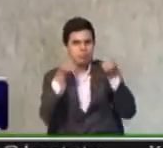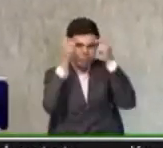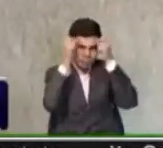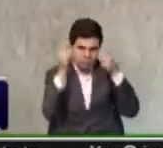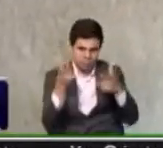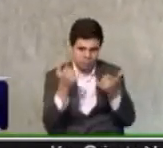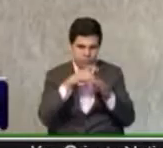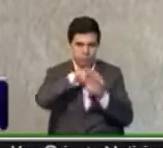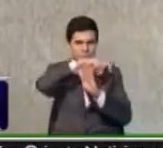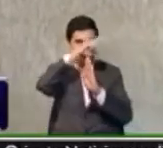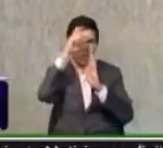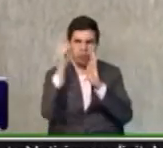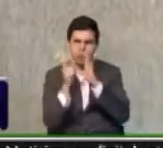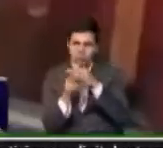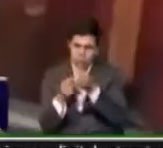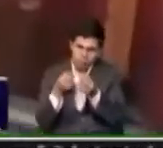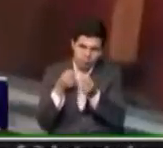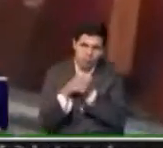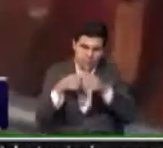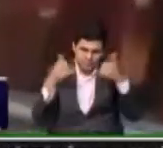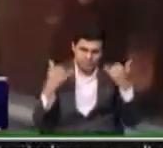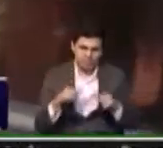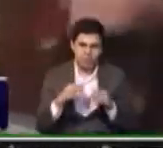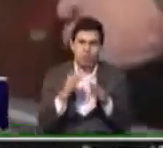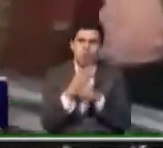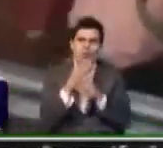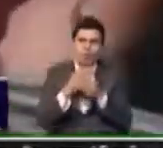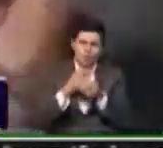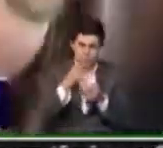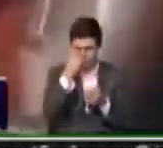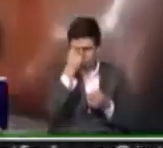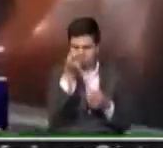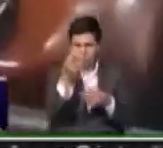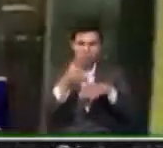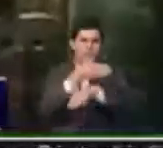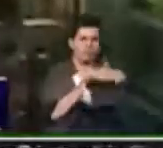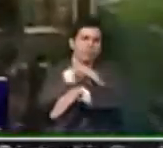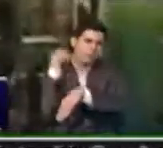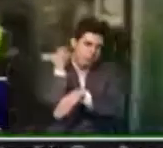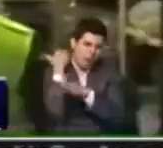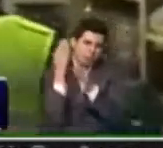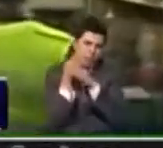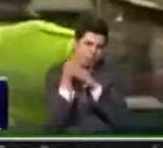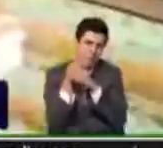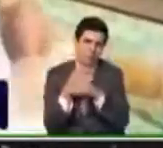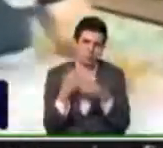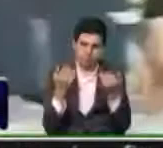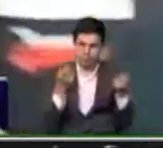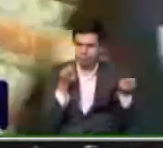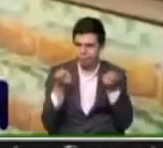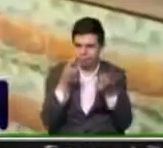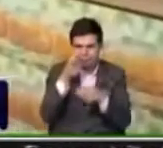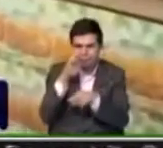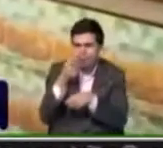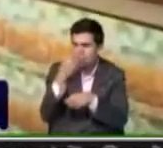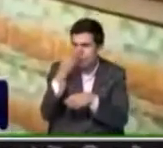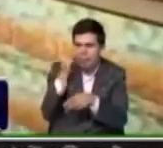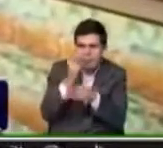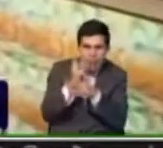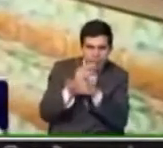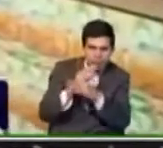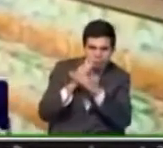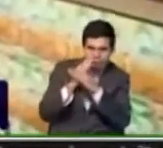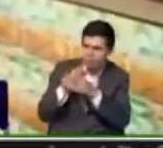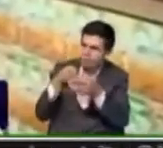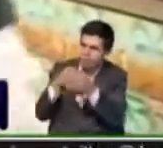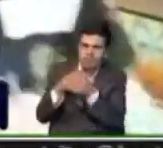para poder llegar a finalizar con ese flagelo que usted retuvo en un momento dado. El manejo que ha asumido las bandas criminales ha dificultado el